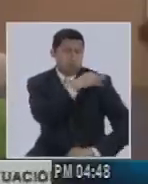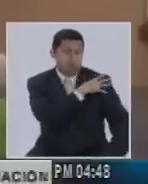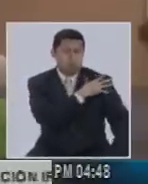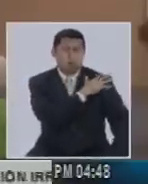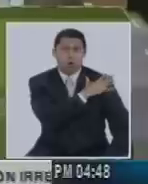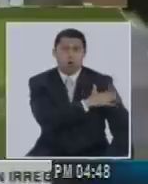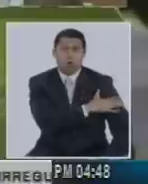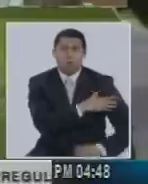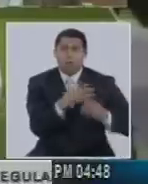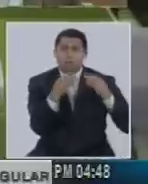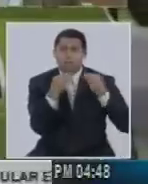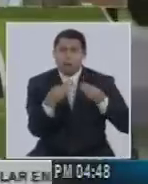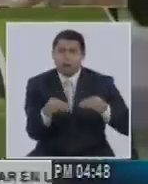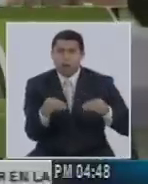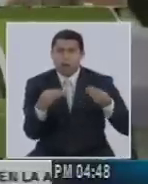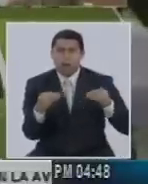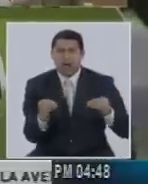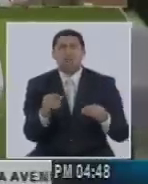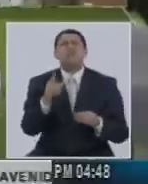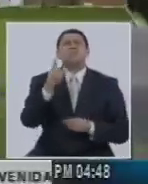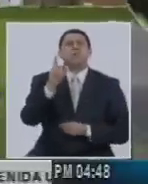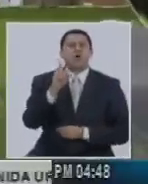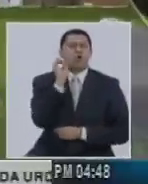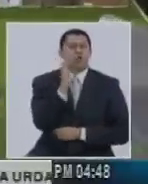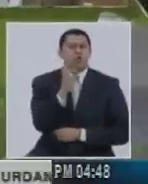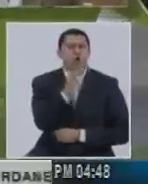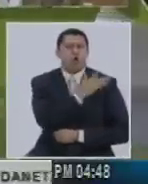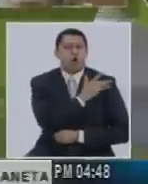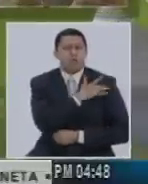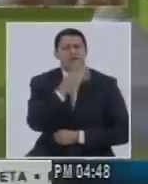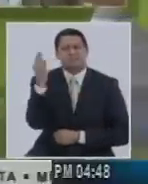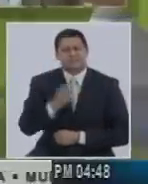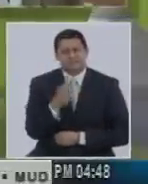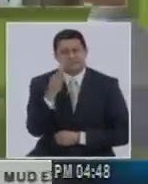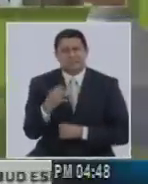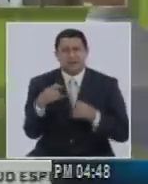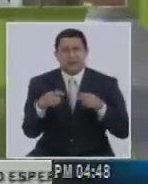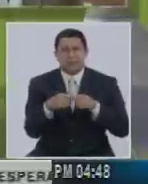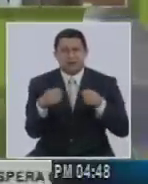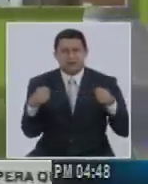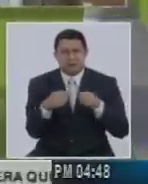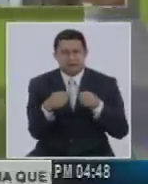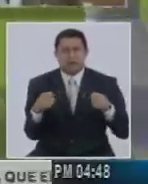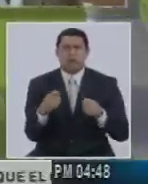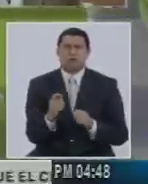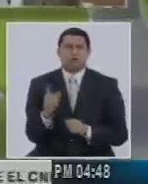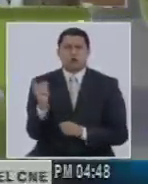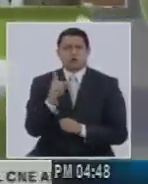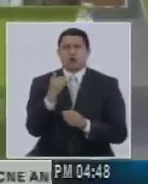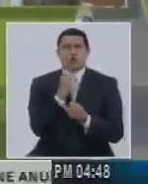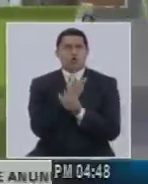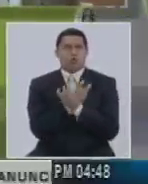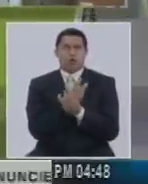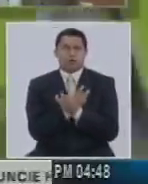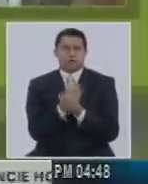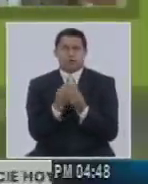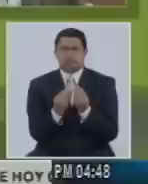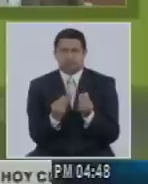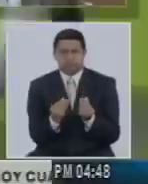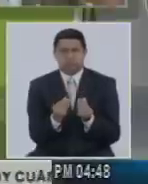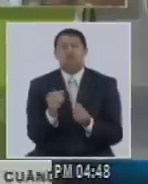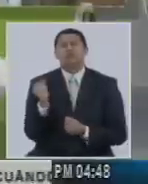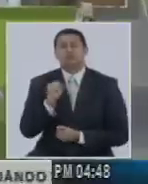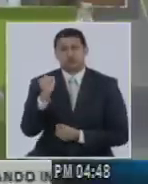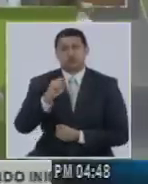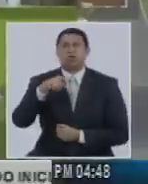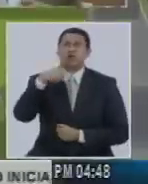los tejidos blandos, y la causa del dolor de hombro casi siempre son de tejidos blandos, no por artritis, que sí se